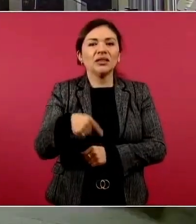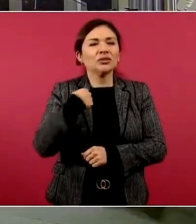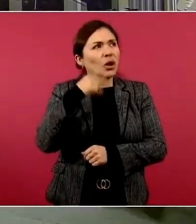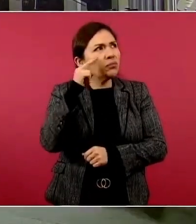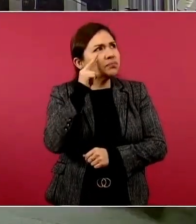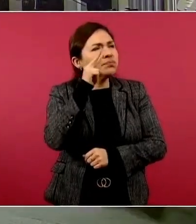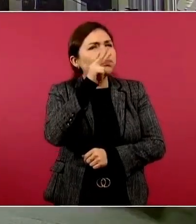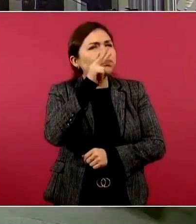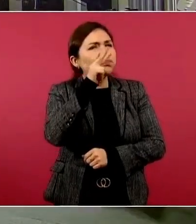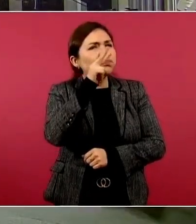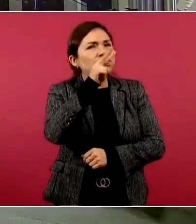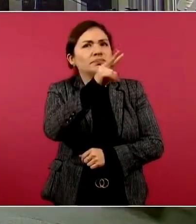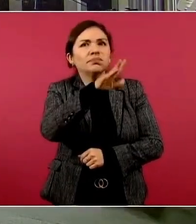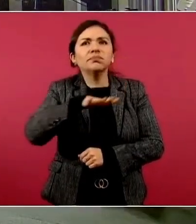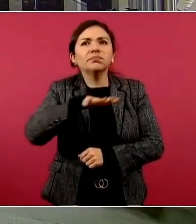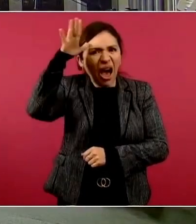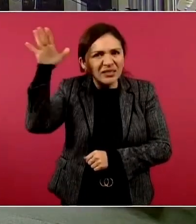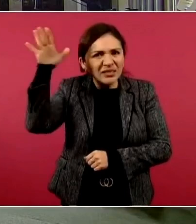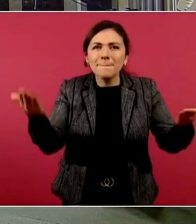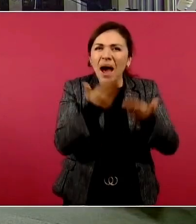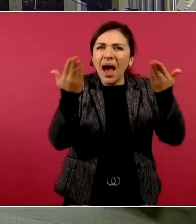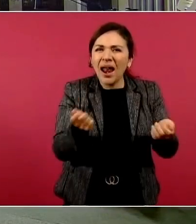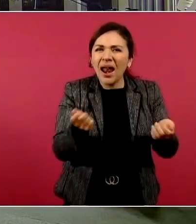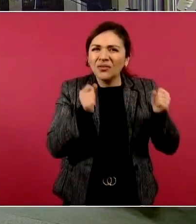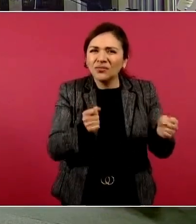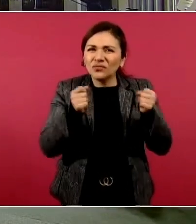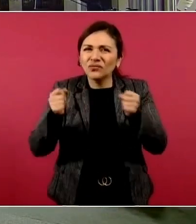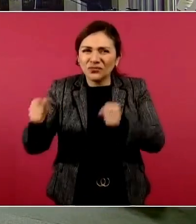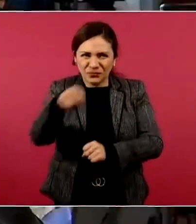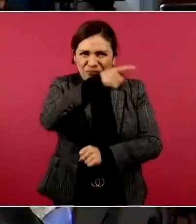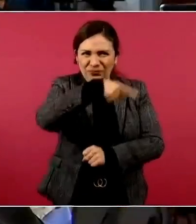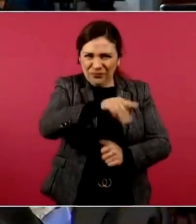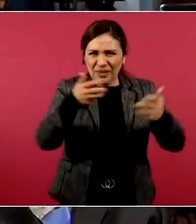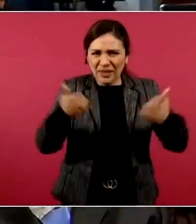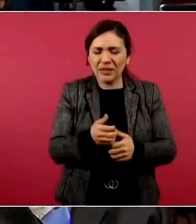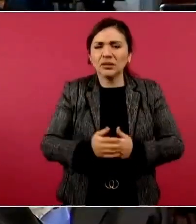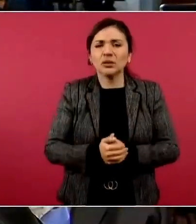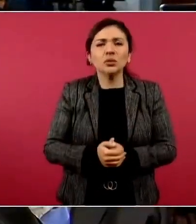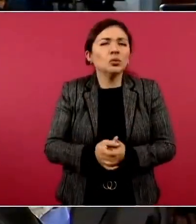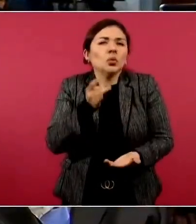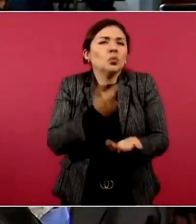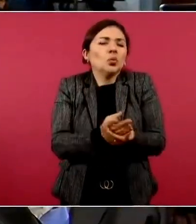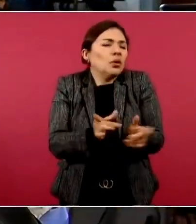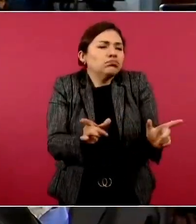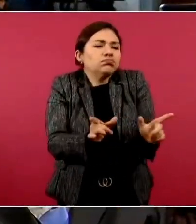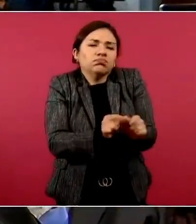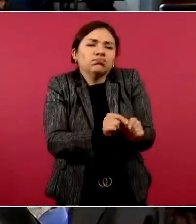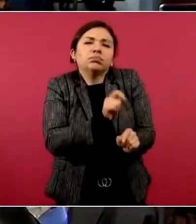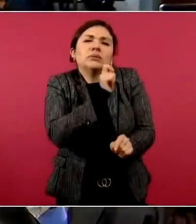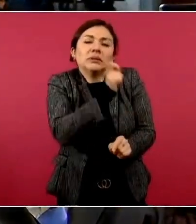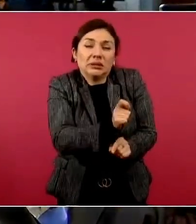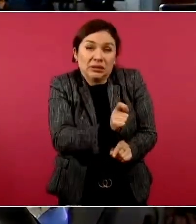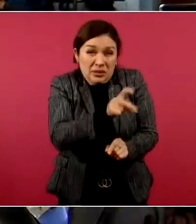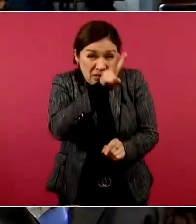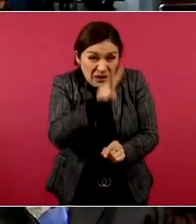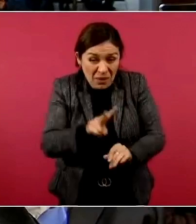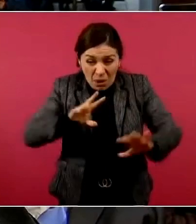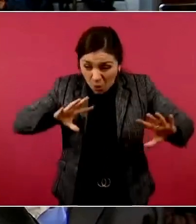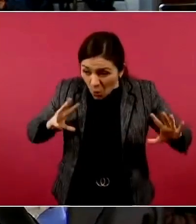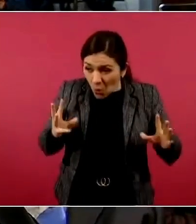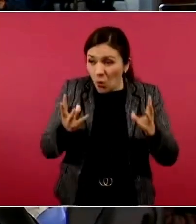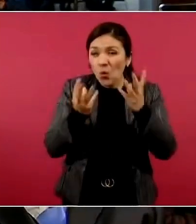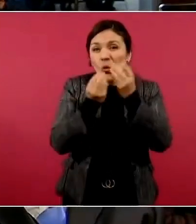mirando a los aztecas, la danza que ellos están haciendo, solo tienen una parte, no tienen toda